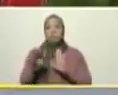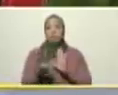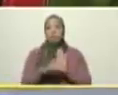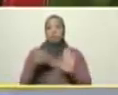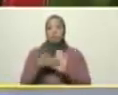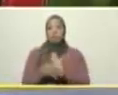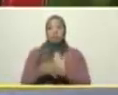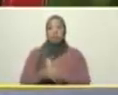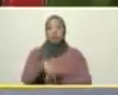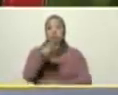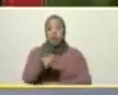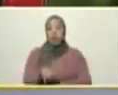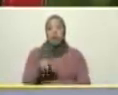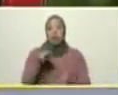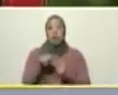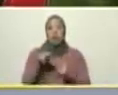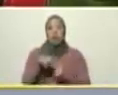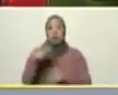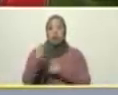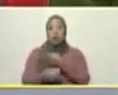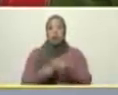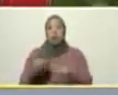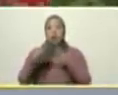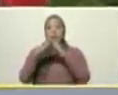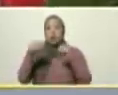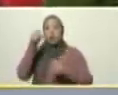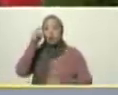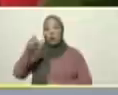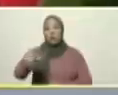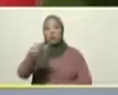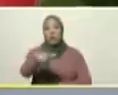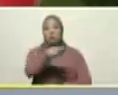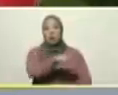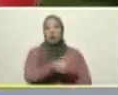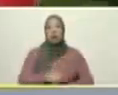estratégico operacional, que es la guerra de todo el pueblo.